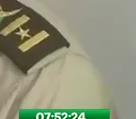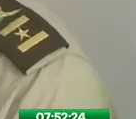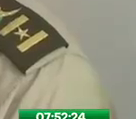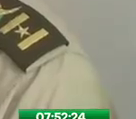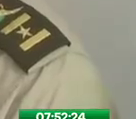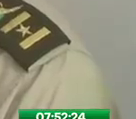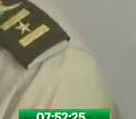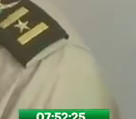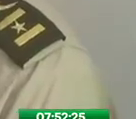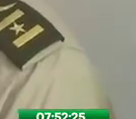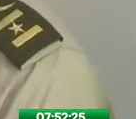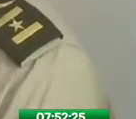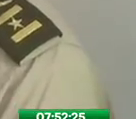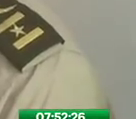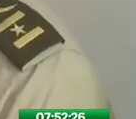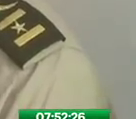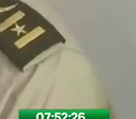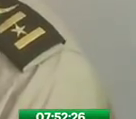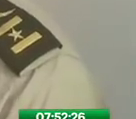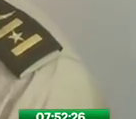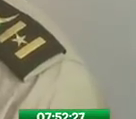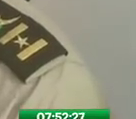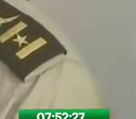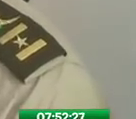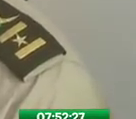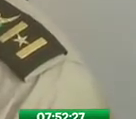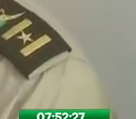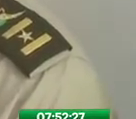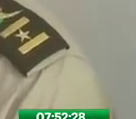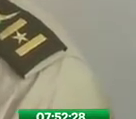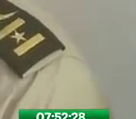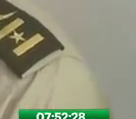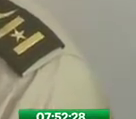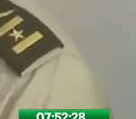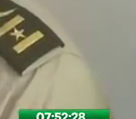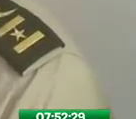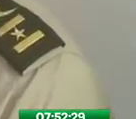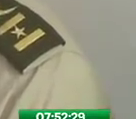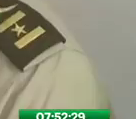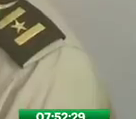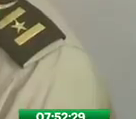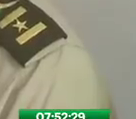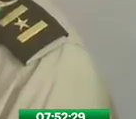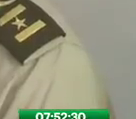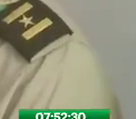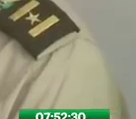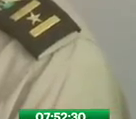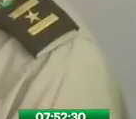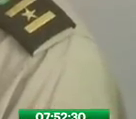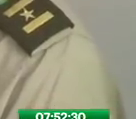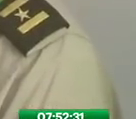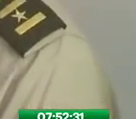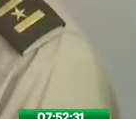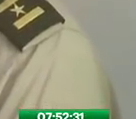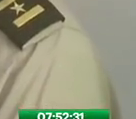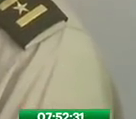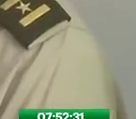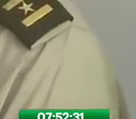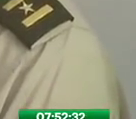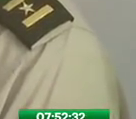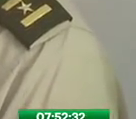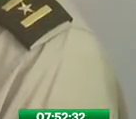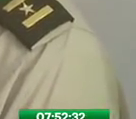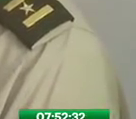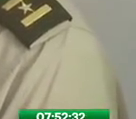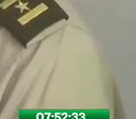1 de nacionalidad venezolana, quienes estarían directamente vinculados a una organización delictiva